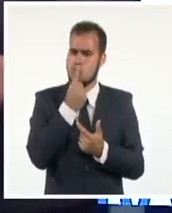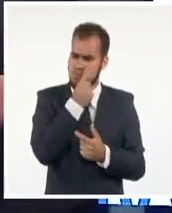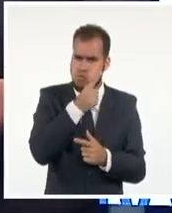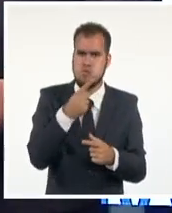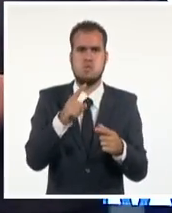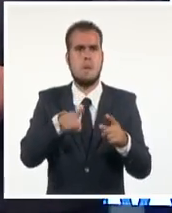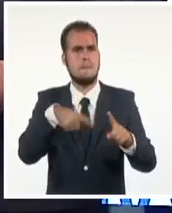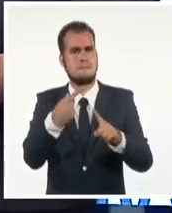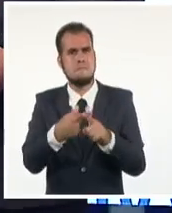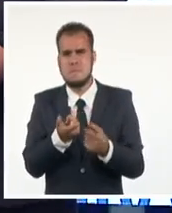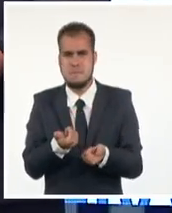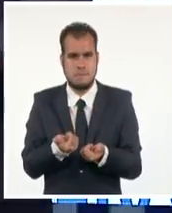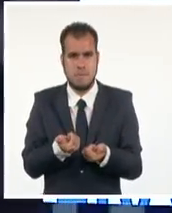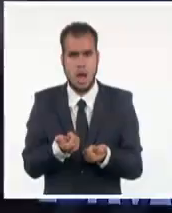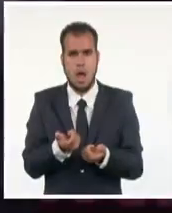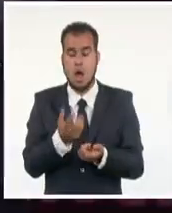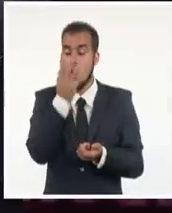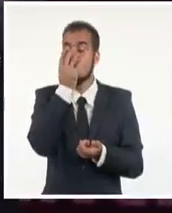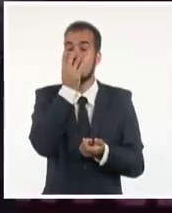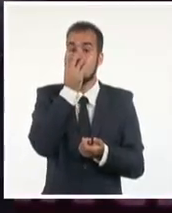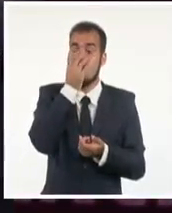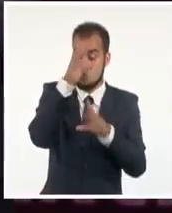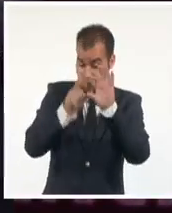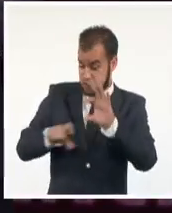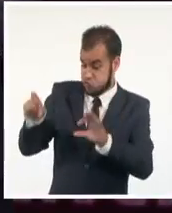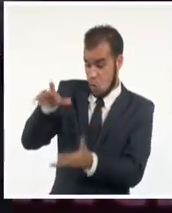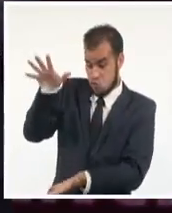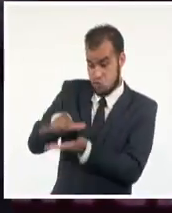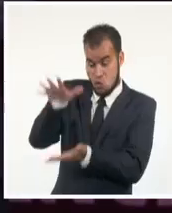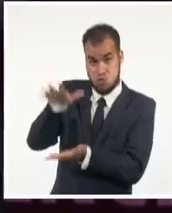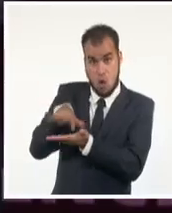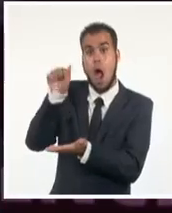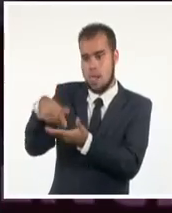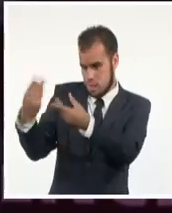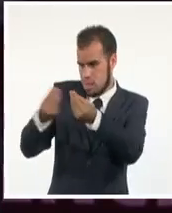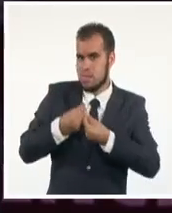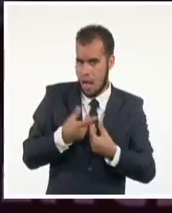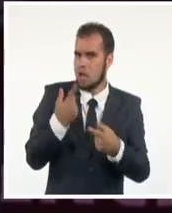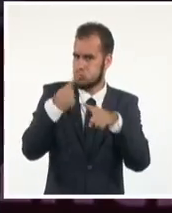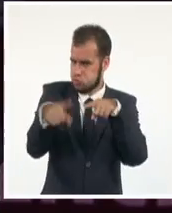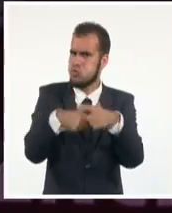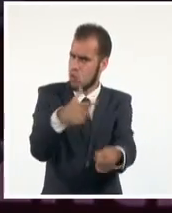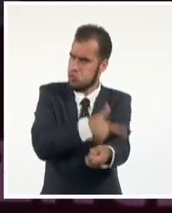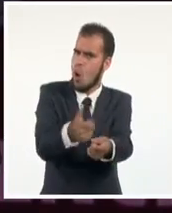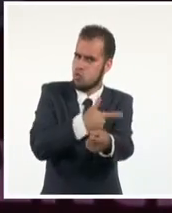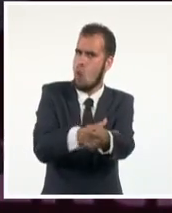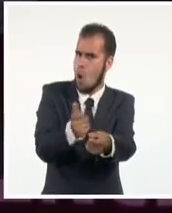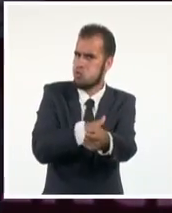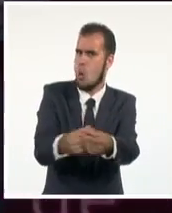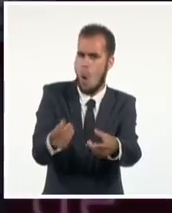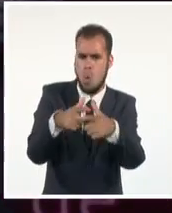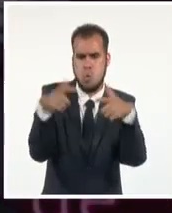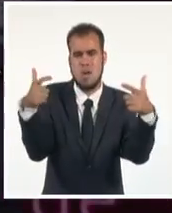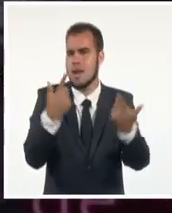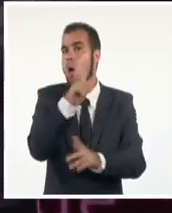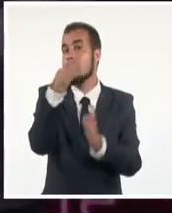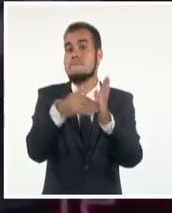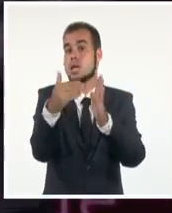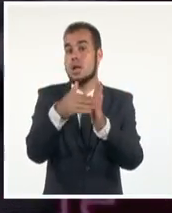empeorarían considerablemente. Las gracias al profesor Ernesto por sus palabras. Más claro, amigos,